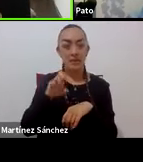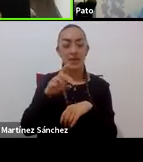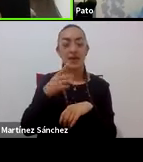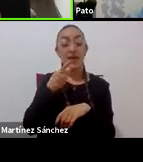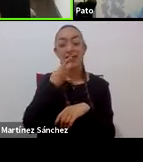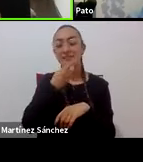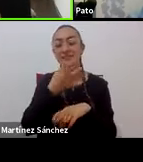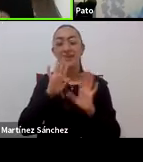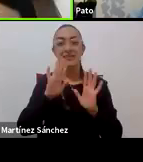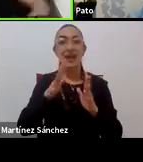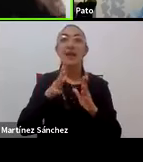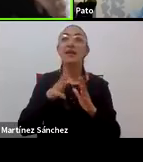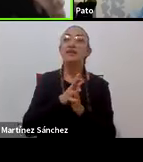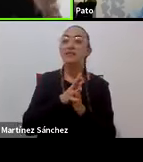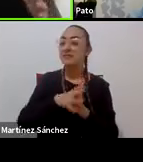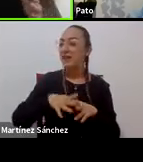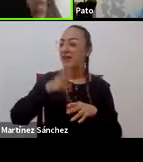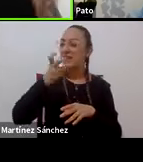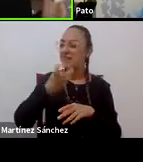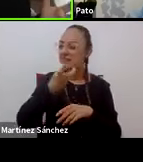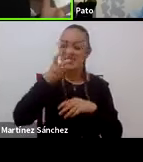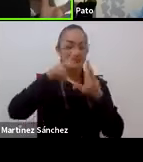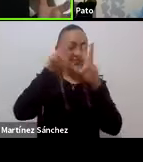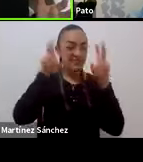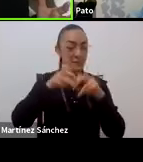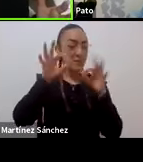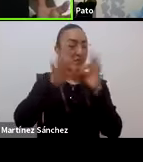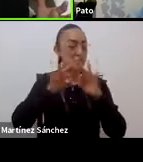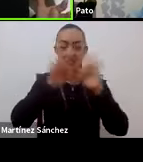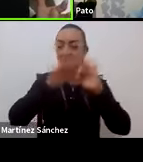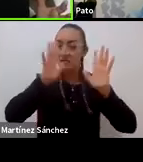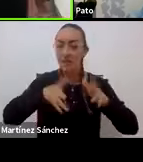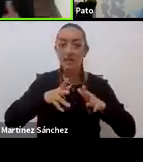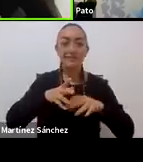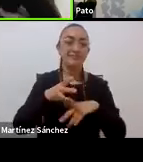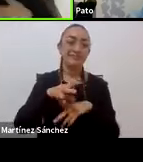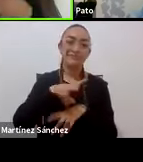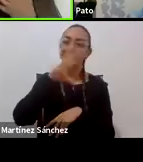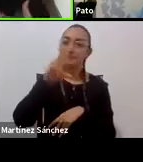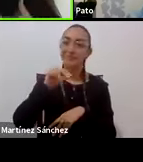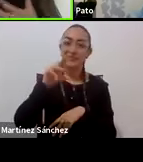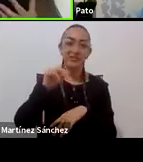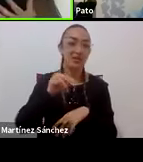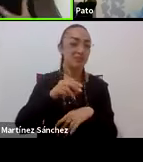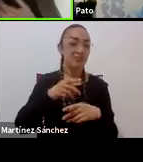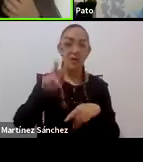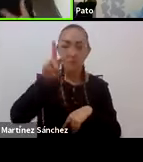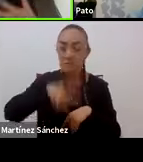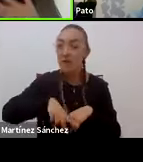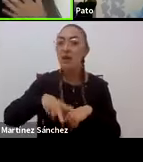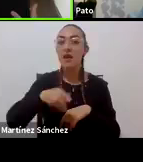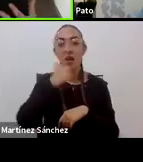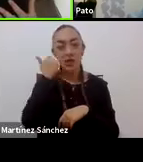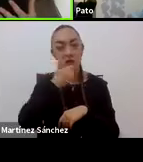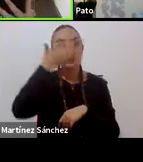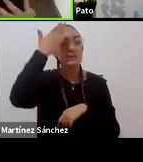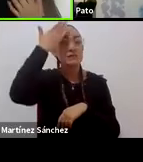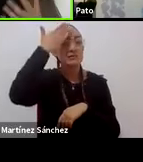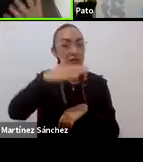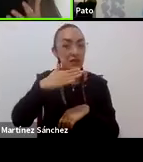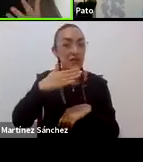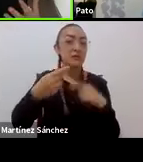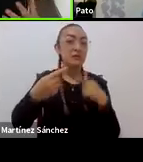hilo negro al hablar de este tema y nos dan la vuelta y salen debates y reflexiones de lo más ricas y